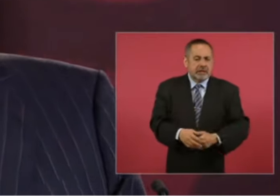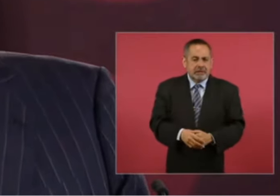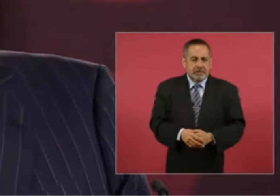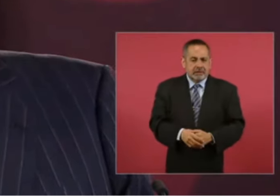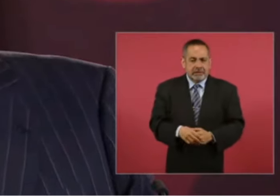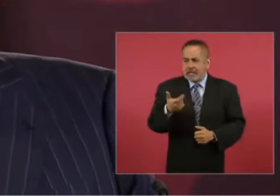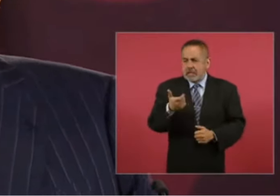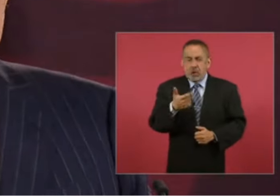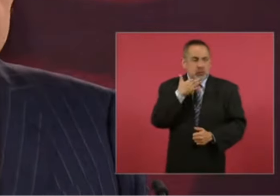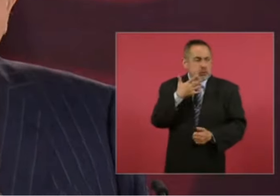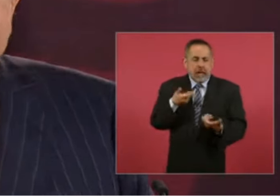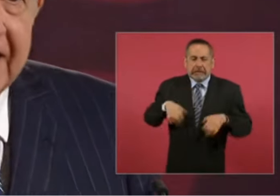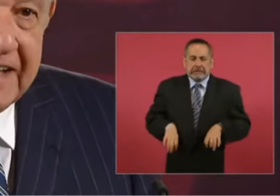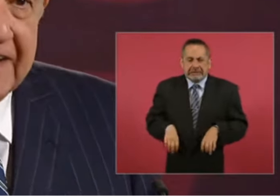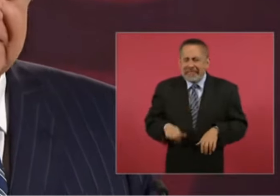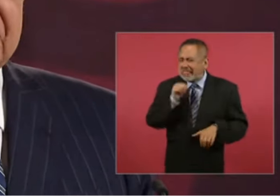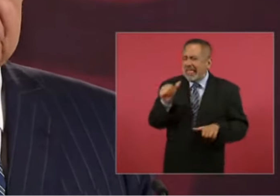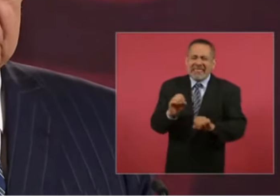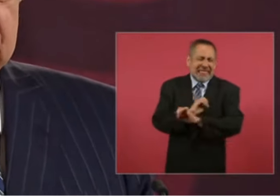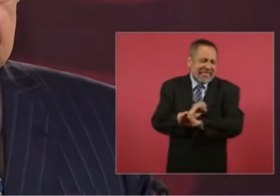de dinero mal habido. Nada.